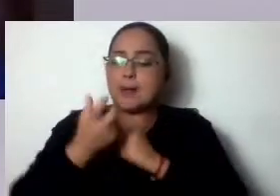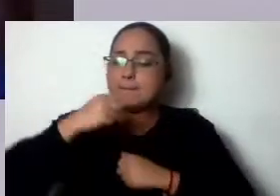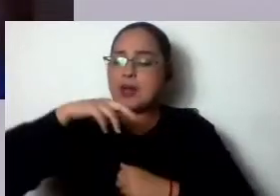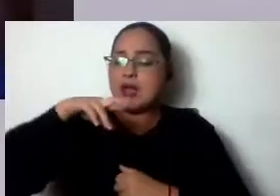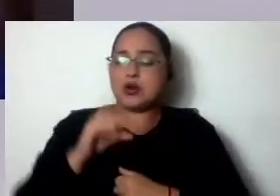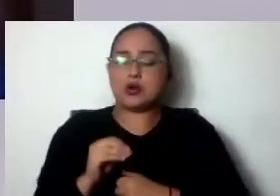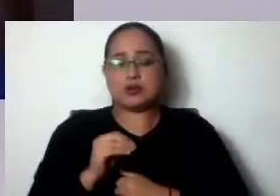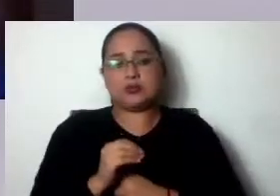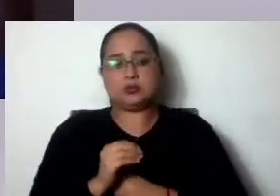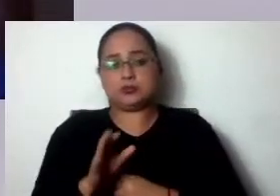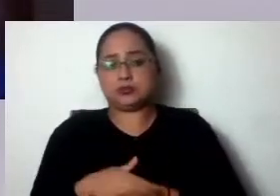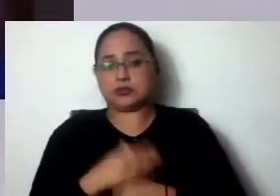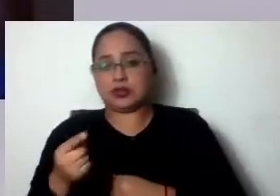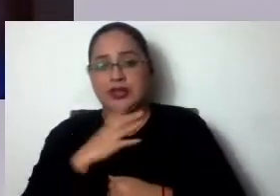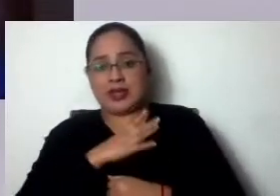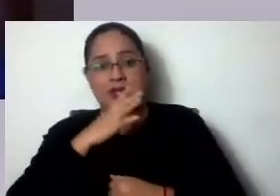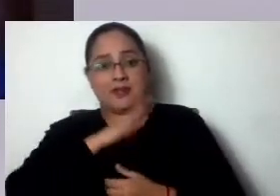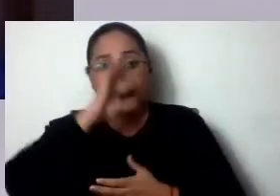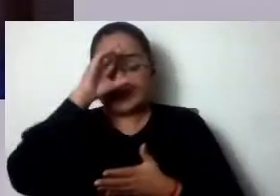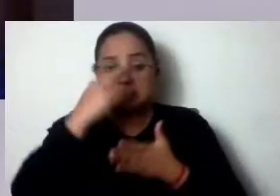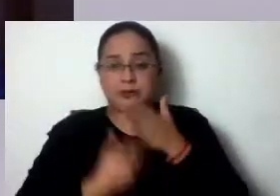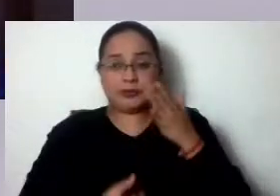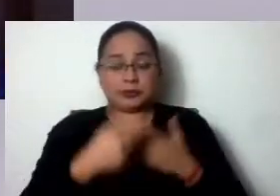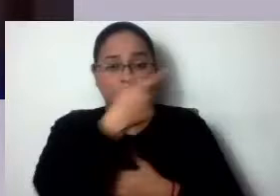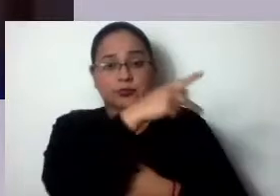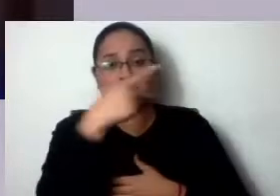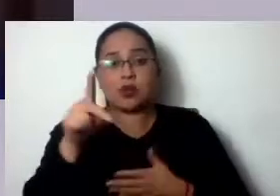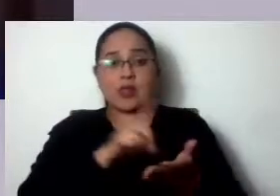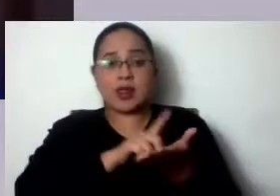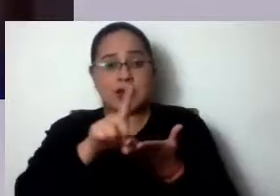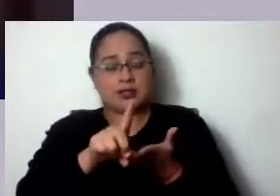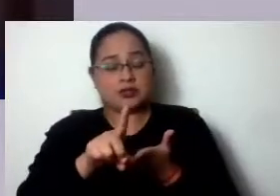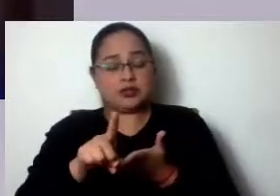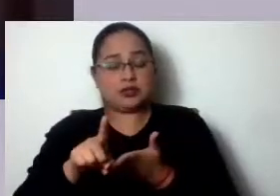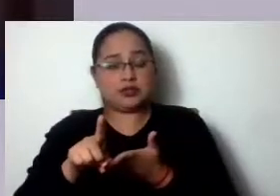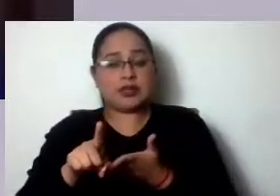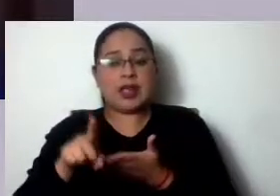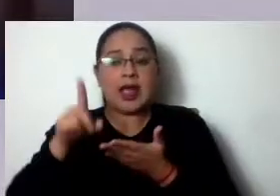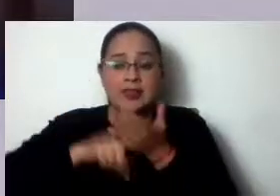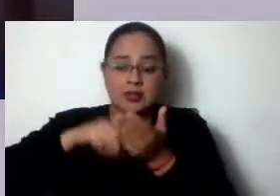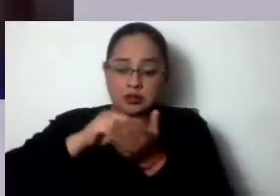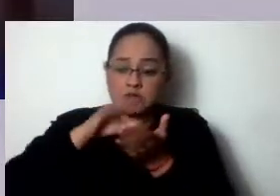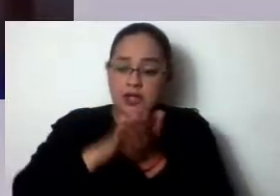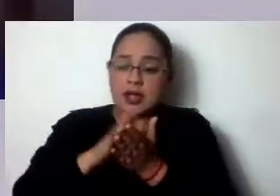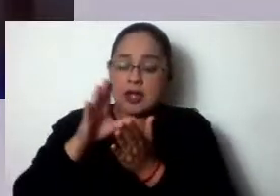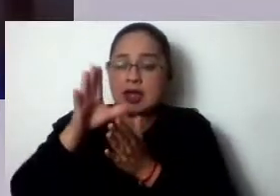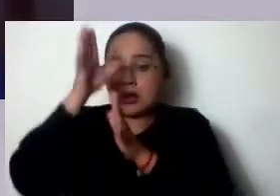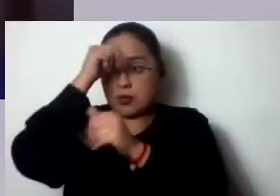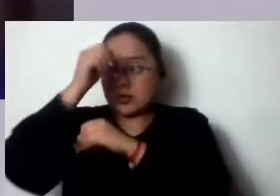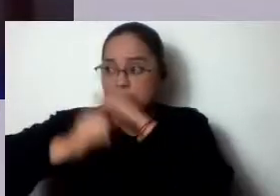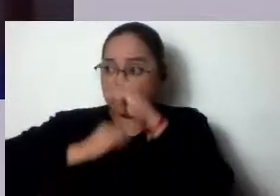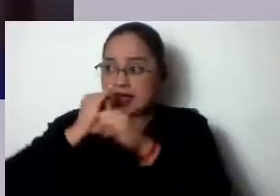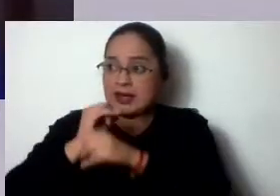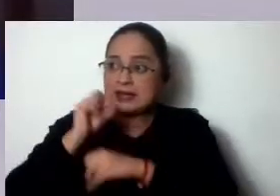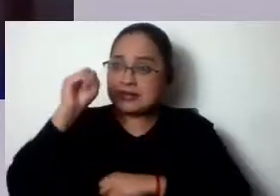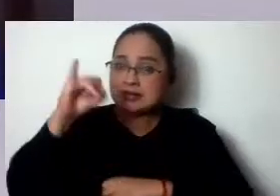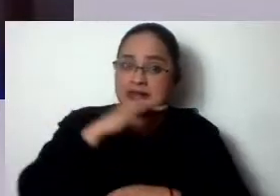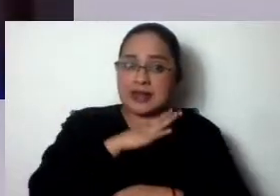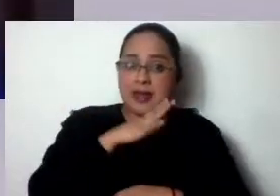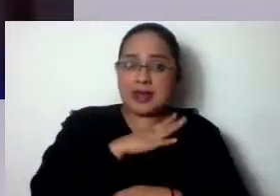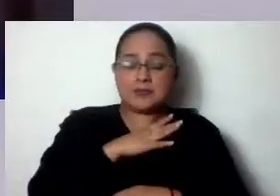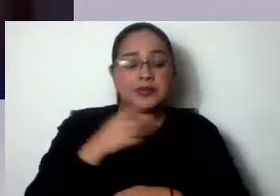casos en los que se hubiesen violado derechos previstos en los tratados internacionales con independencia que estén o no